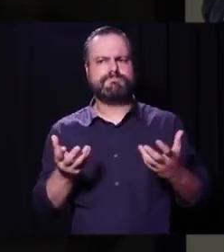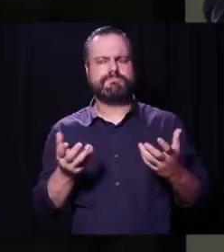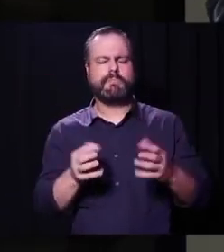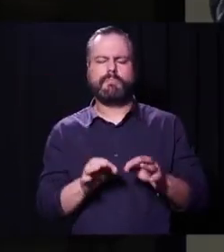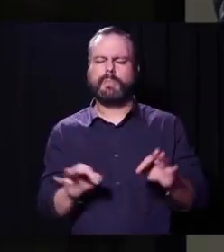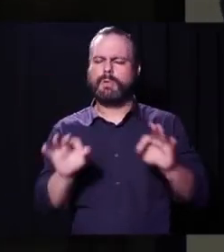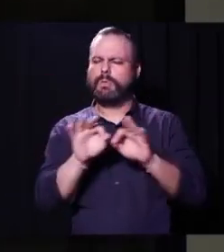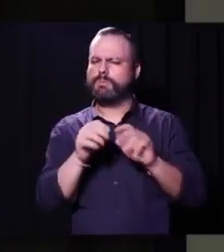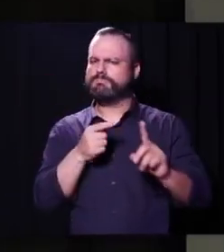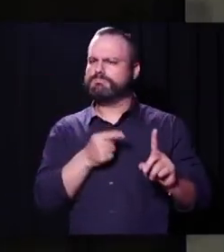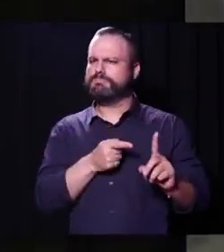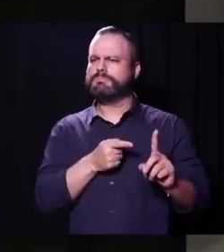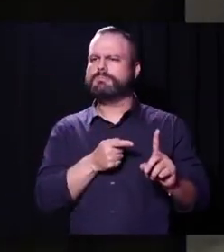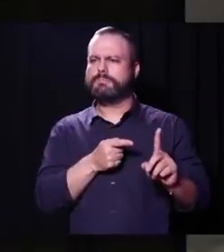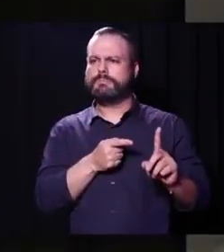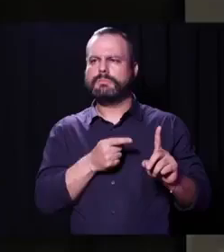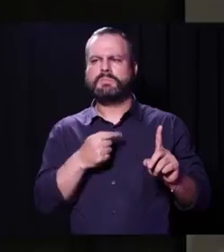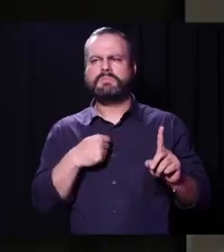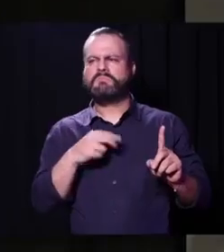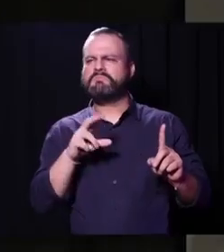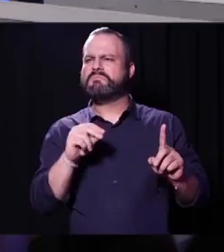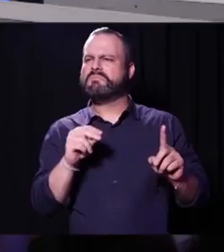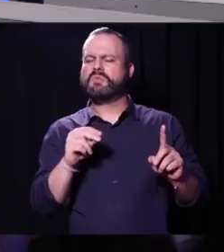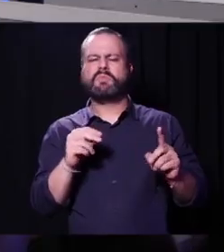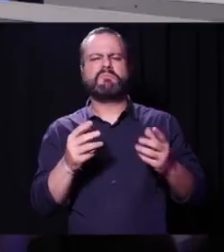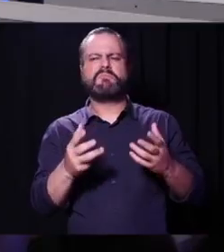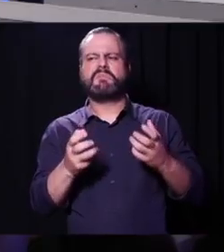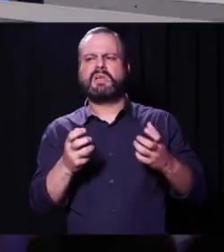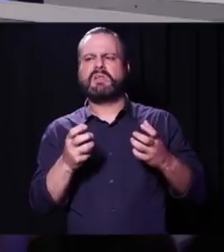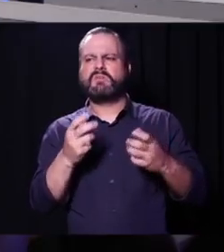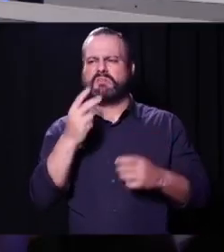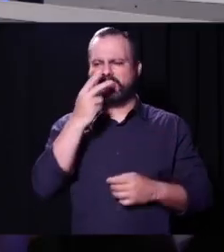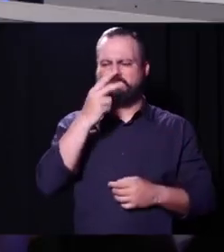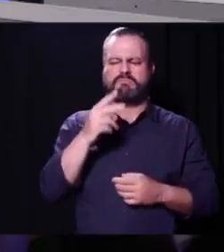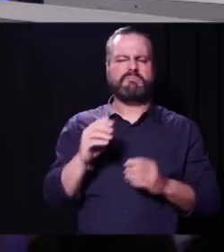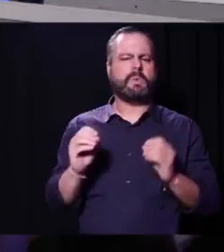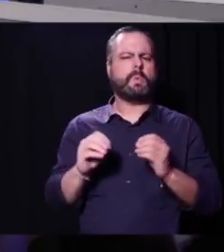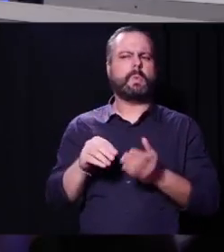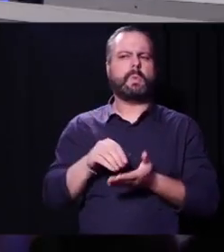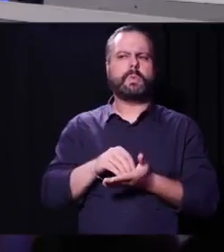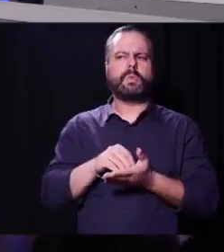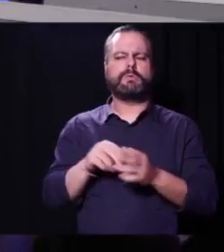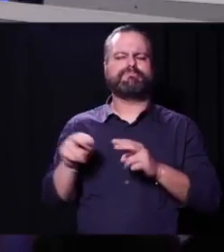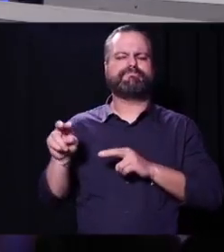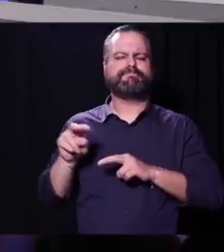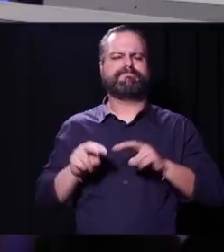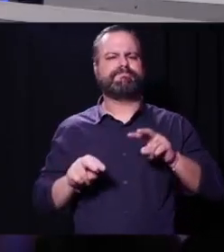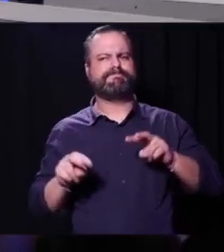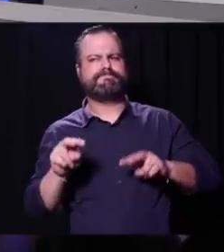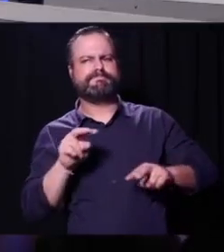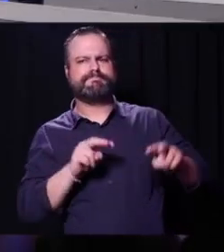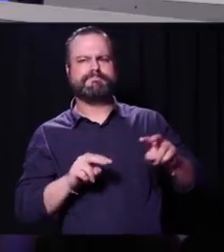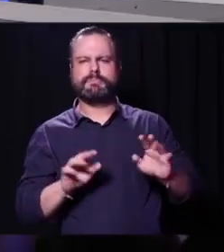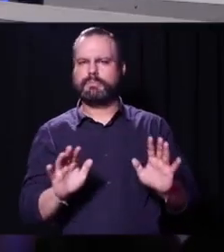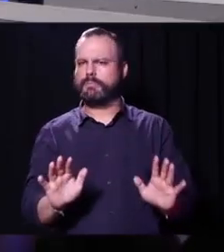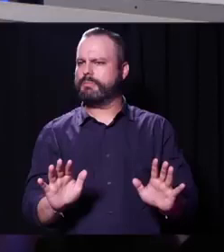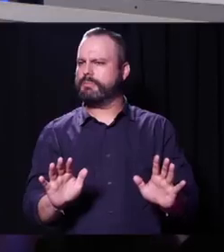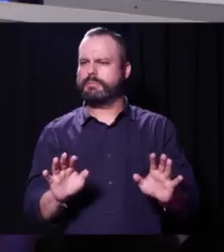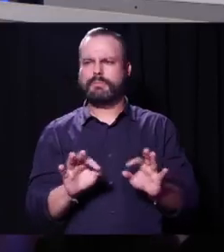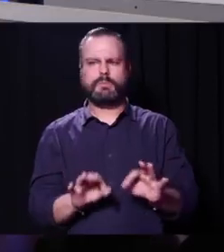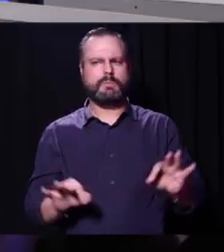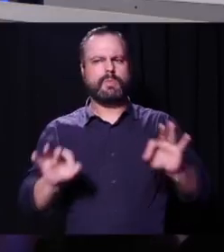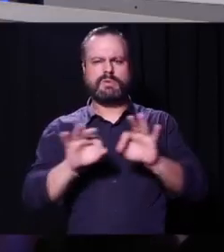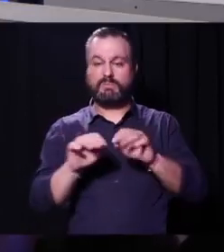yo no tengo absolutamente ninguna duda, se lo digo con toda sinceridad, en este movimiento de base que ha estado trabajando en